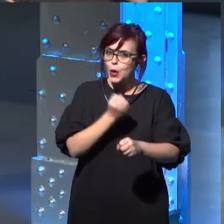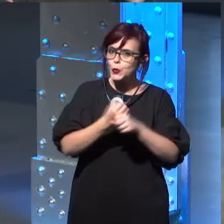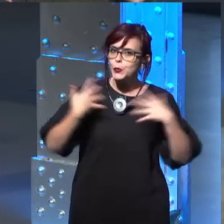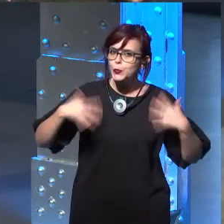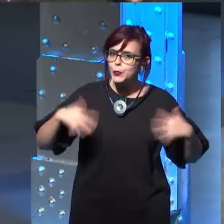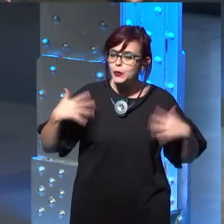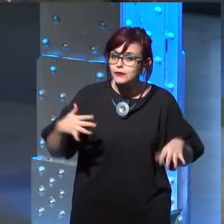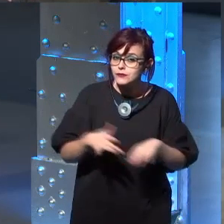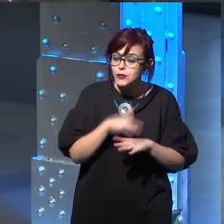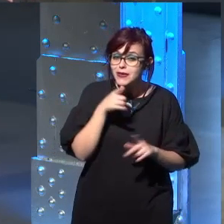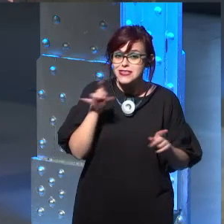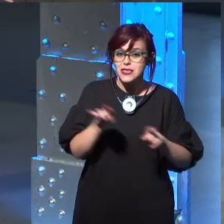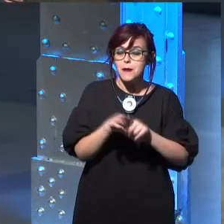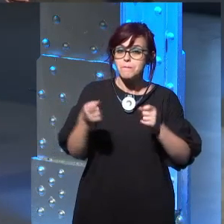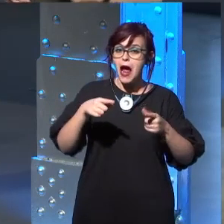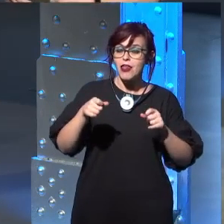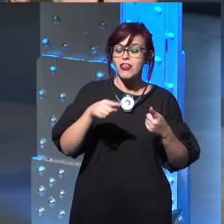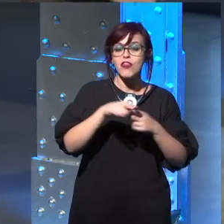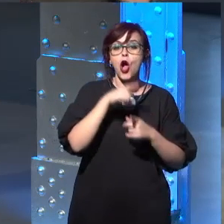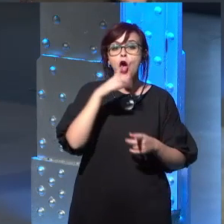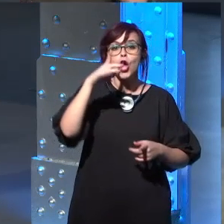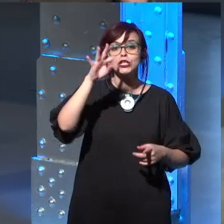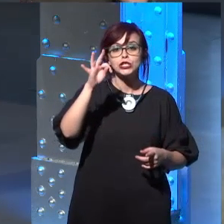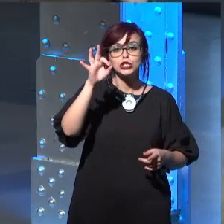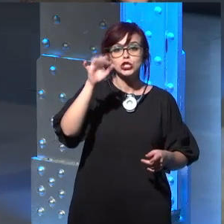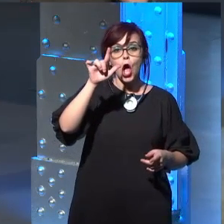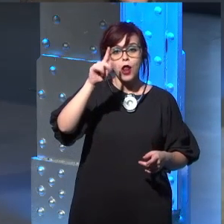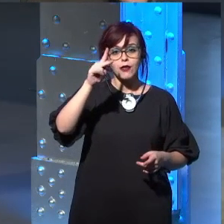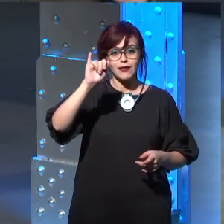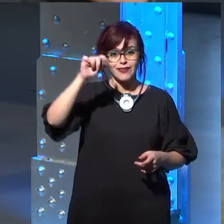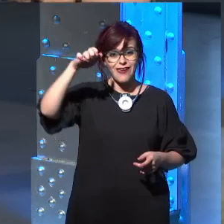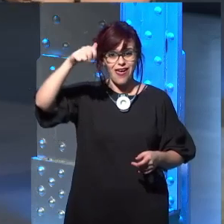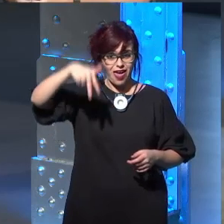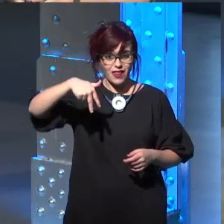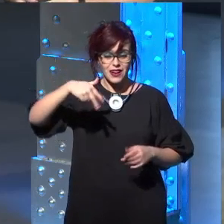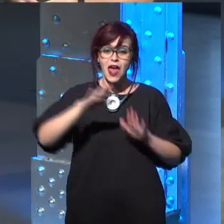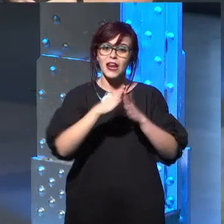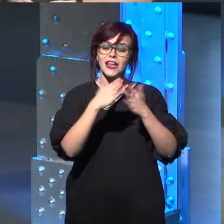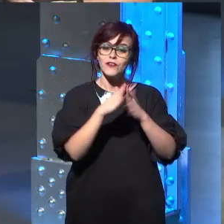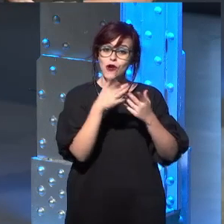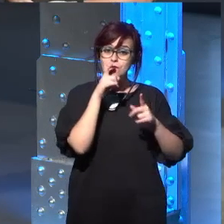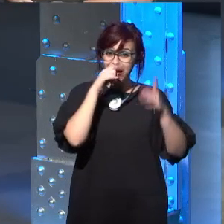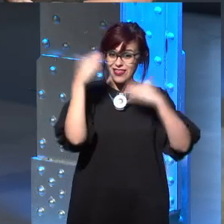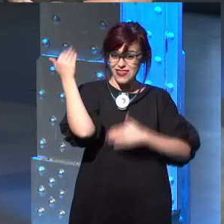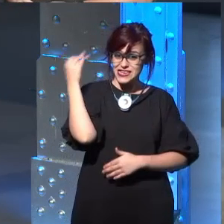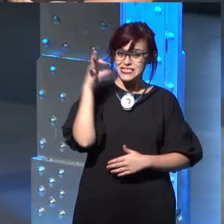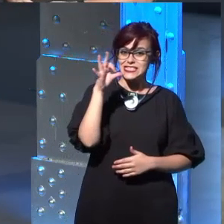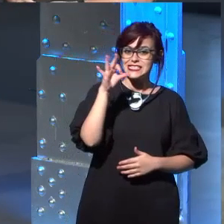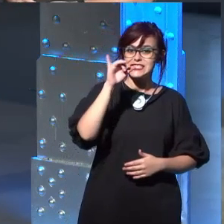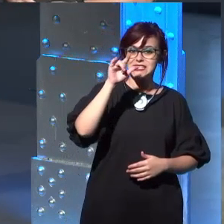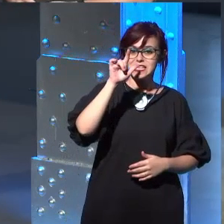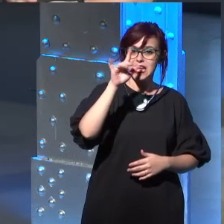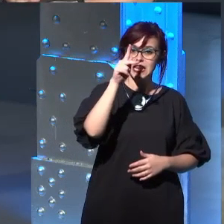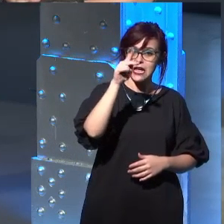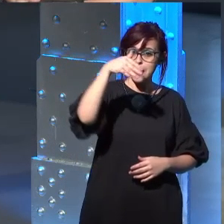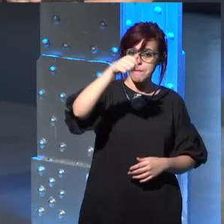esto fue un trabajo que era muy similar a la que era de Cristóbal Torquín y su